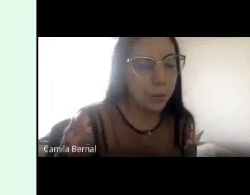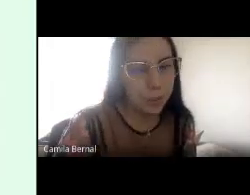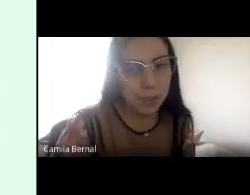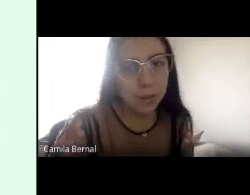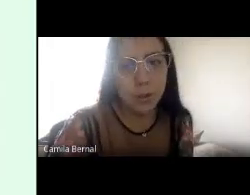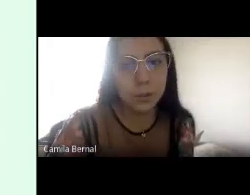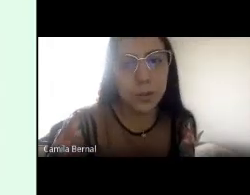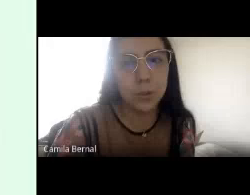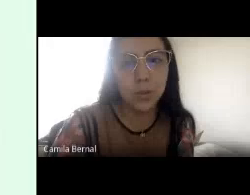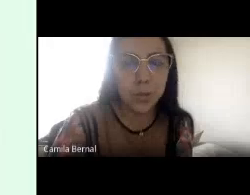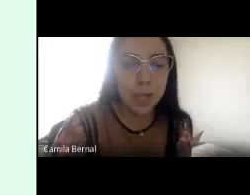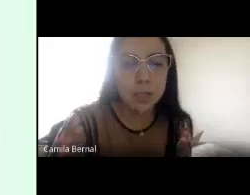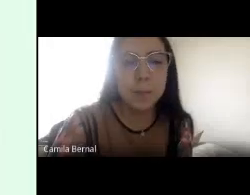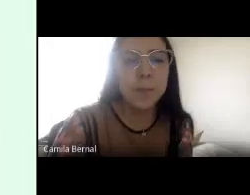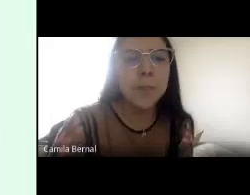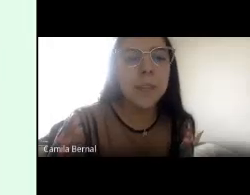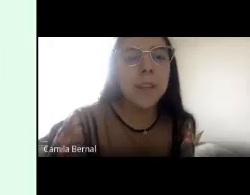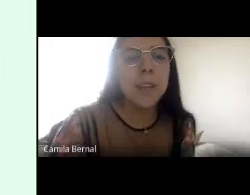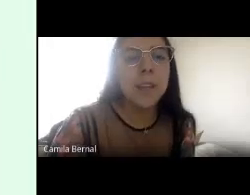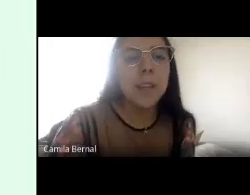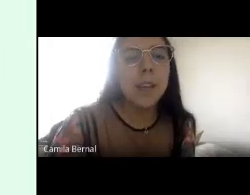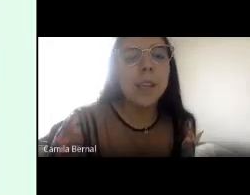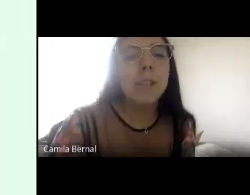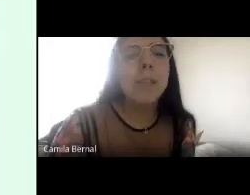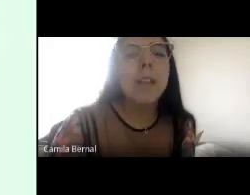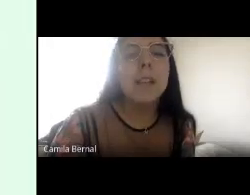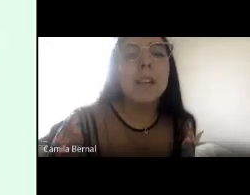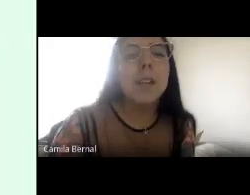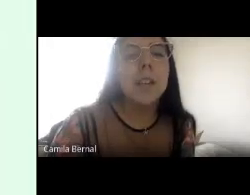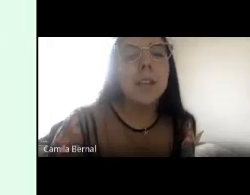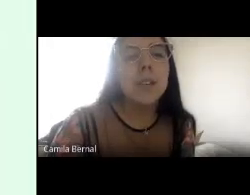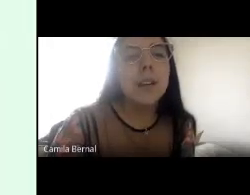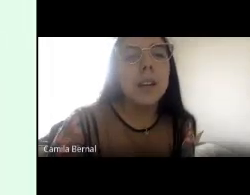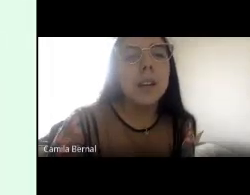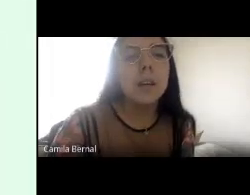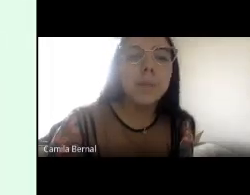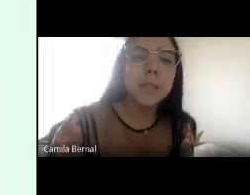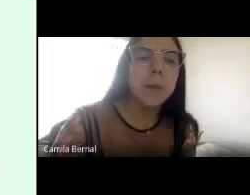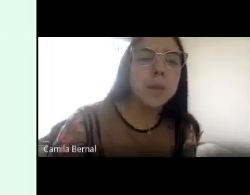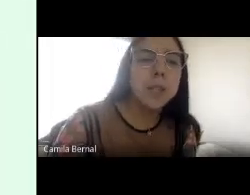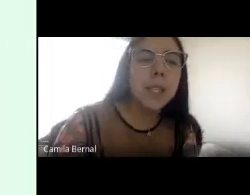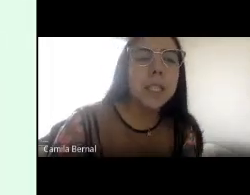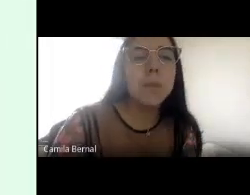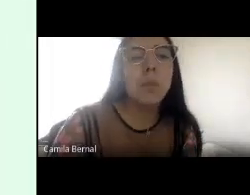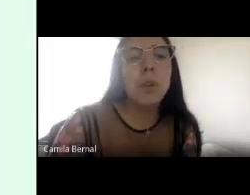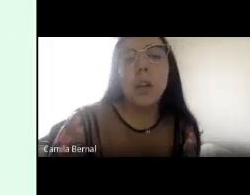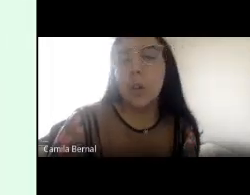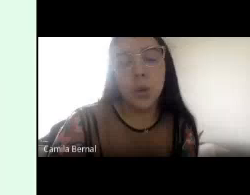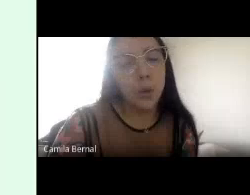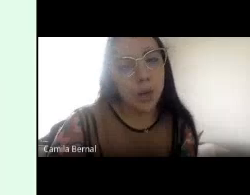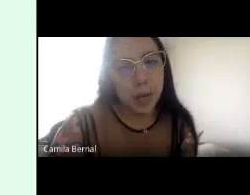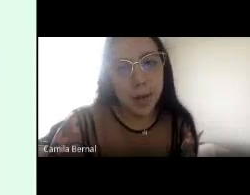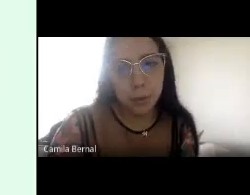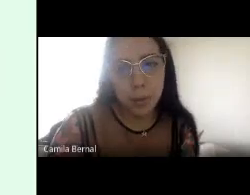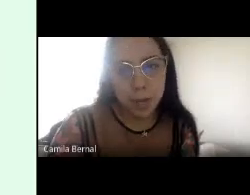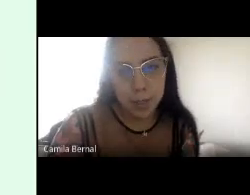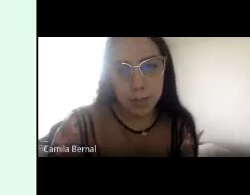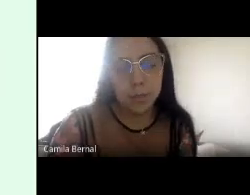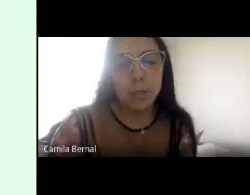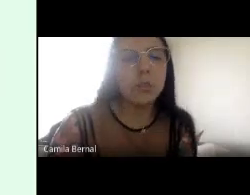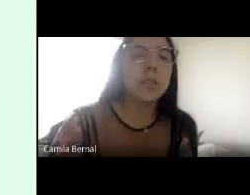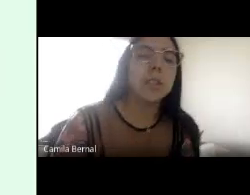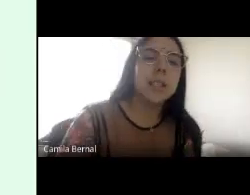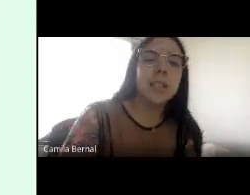lo vamos a hacer con todos ustedes. El filtro Lentro de Arena principalmente simula lo que ocurre en la